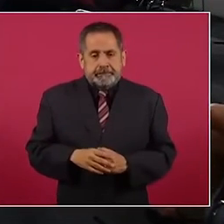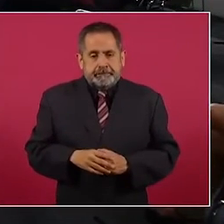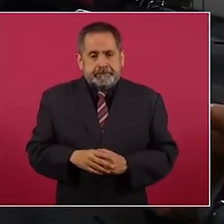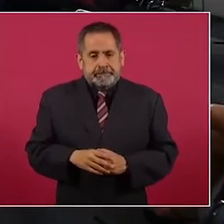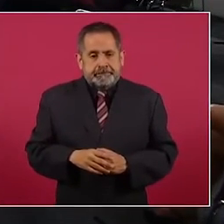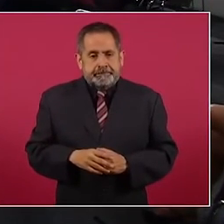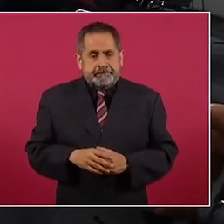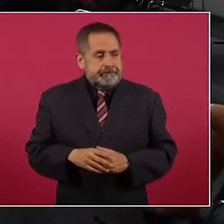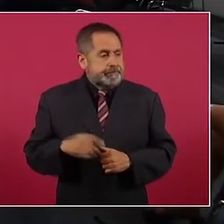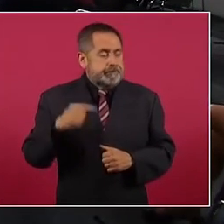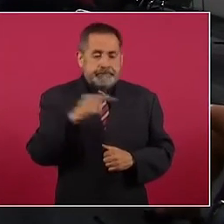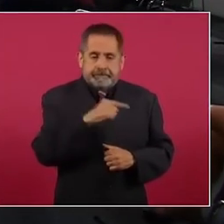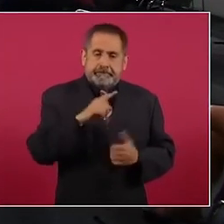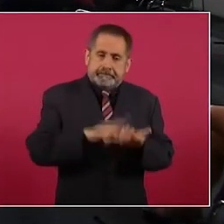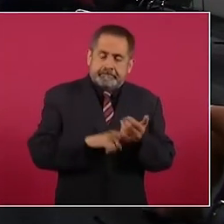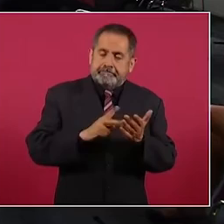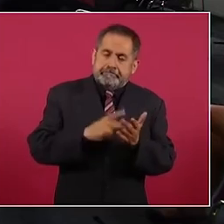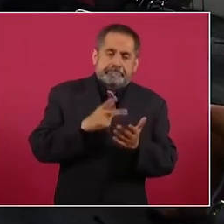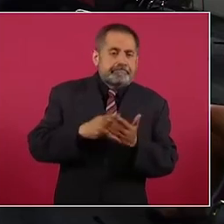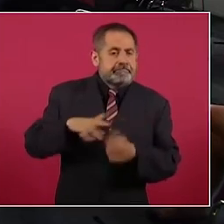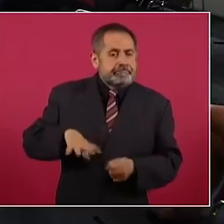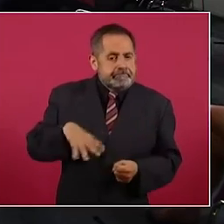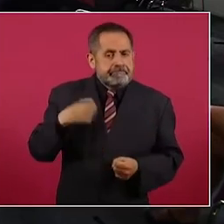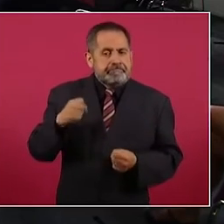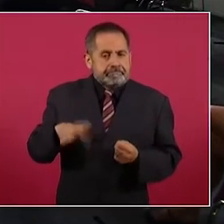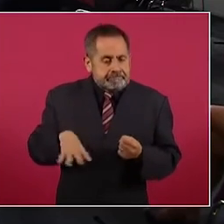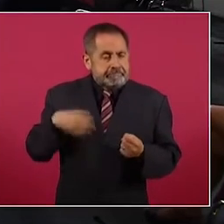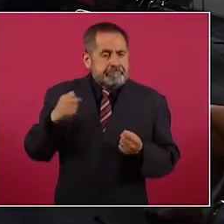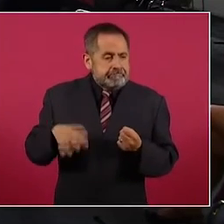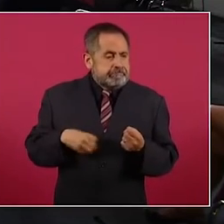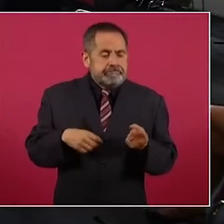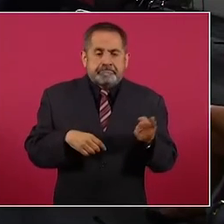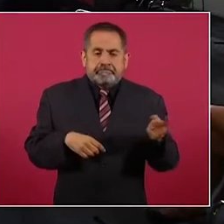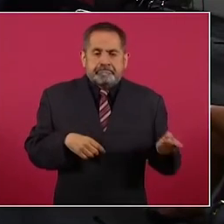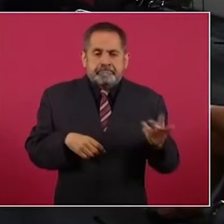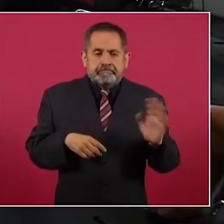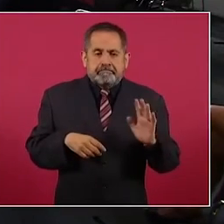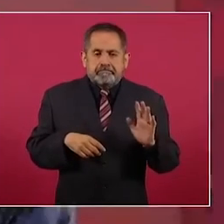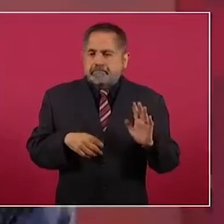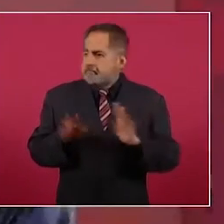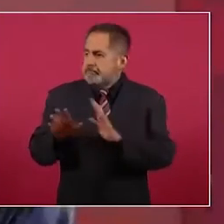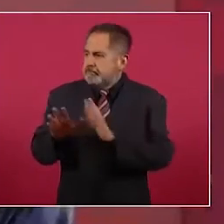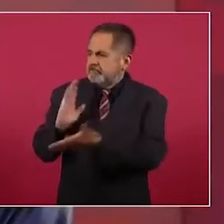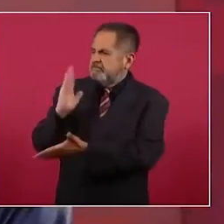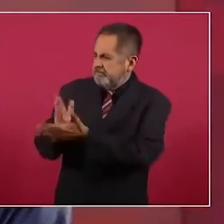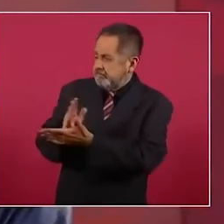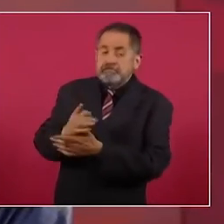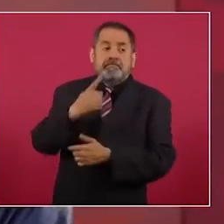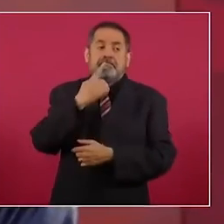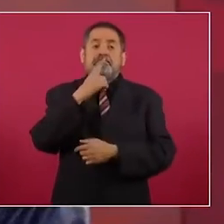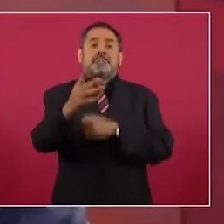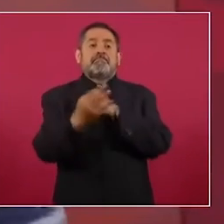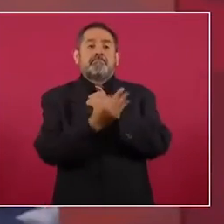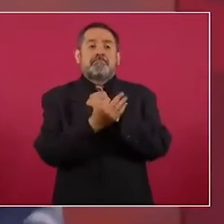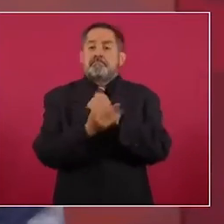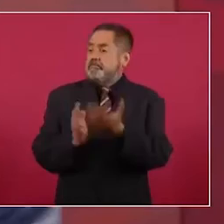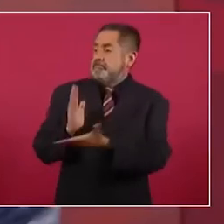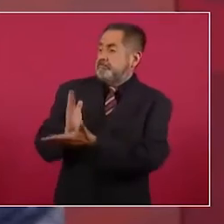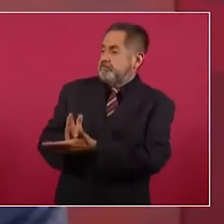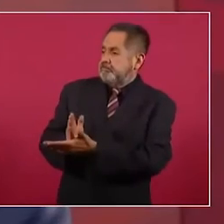era abusar de este mecanismo de protección